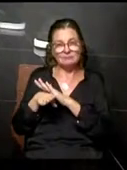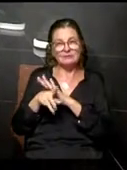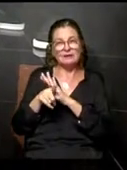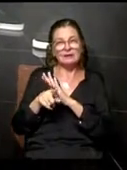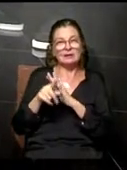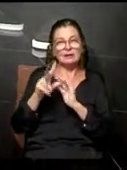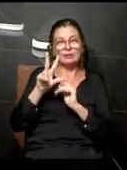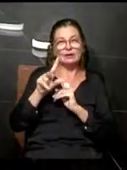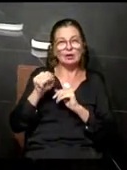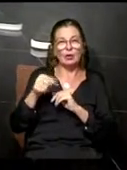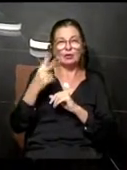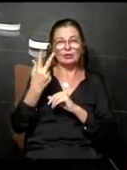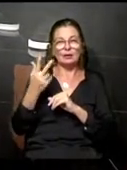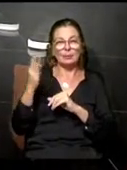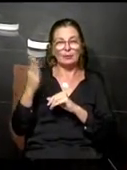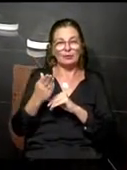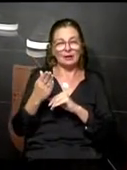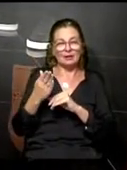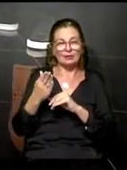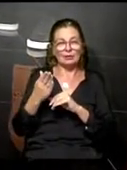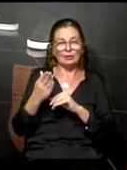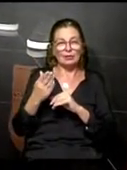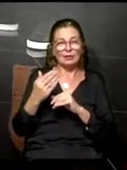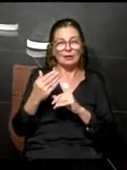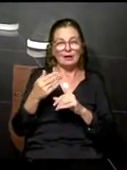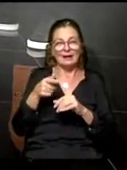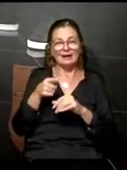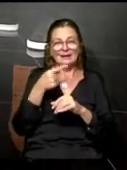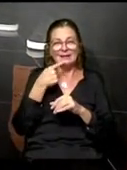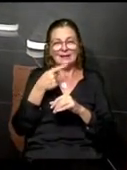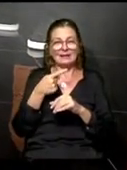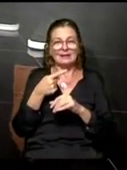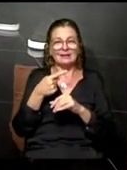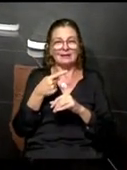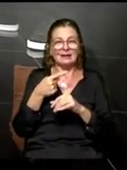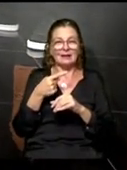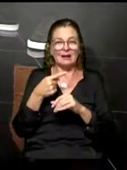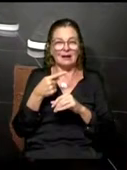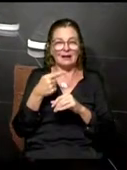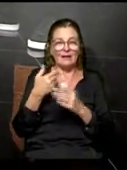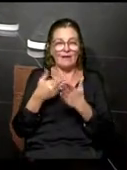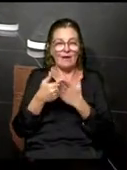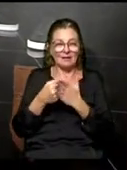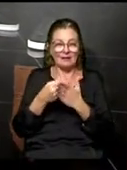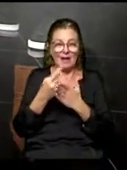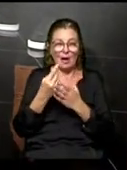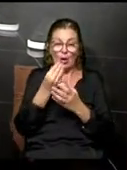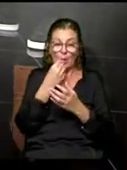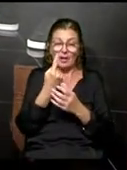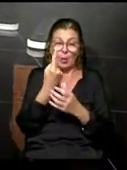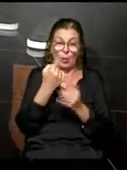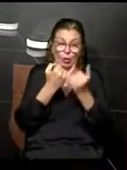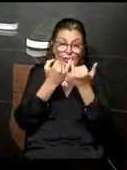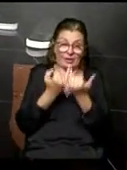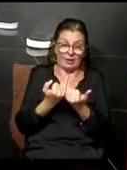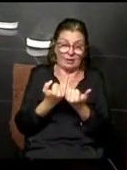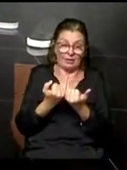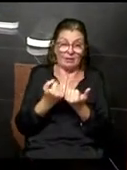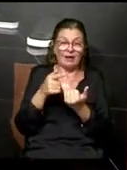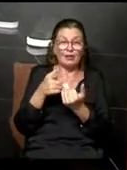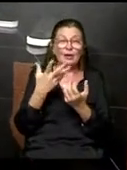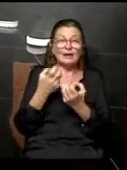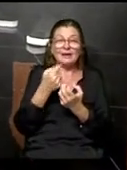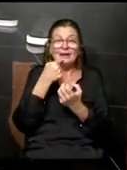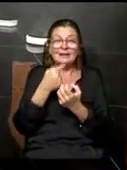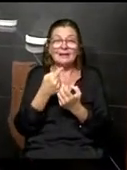un 3,3% en el caso de inseguridad alimentaria grave. Esto, en otros términos, lo que quiere decir